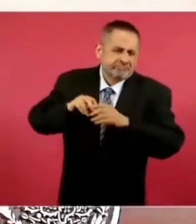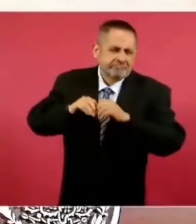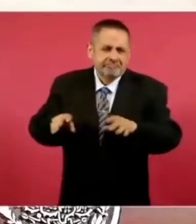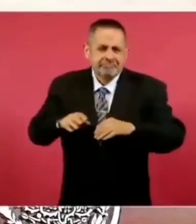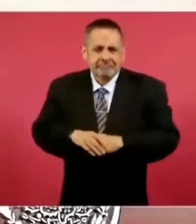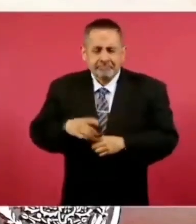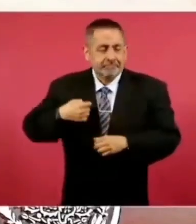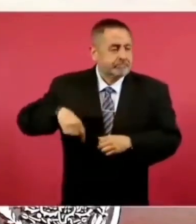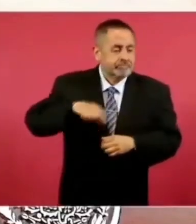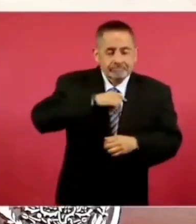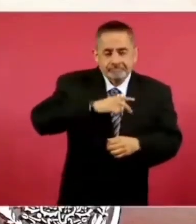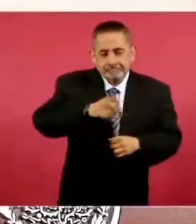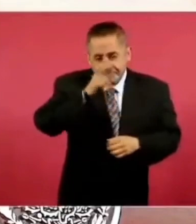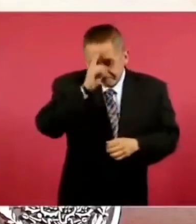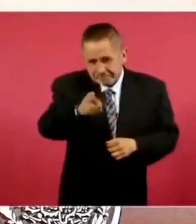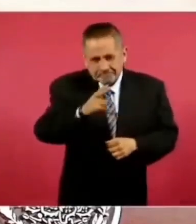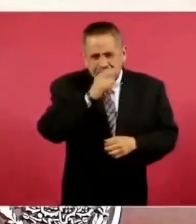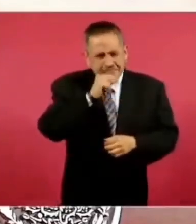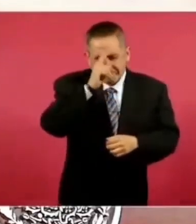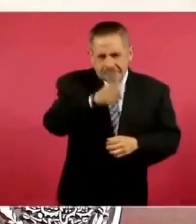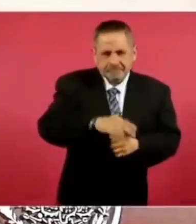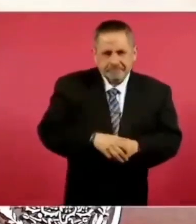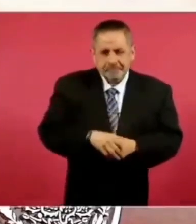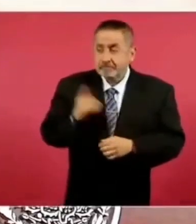prohibido prohibir. Broso,